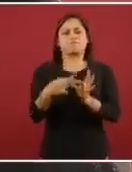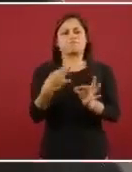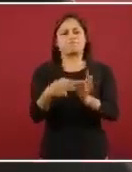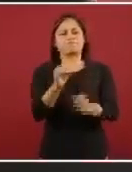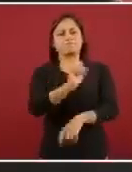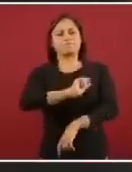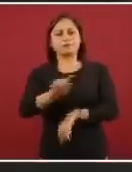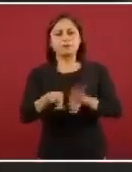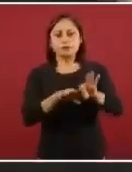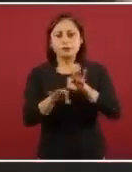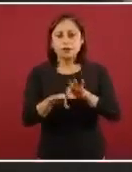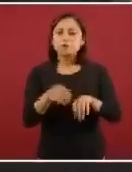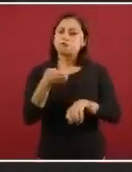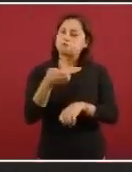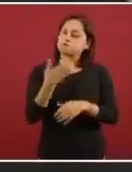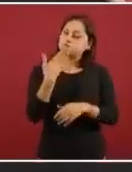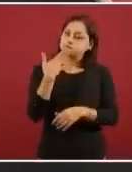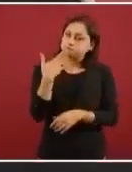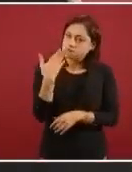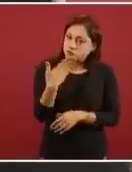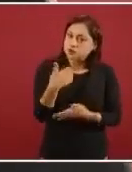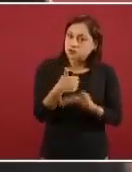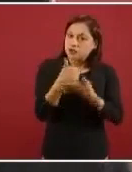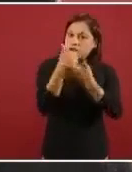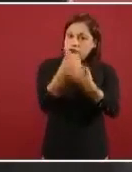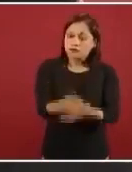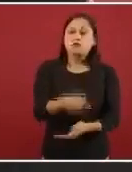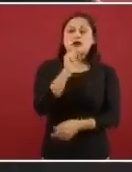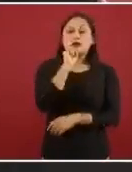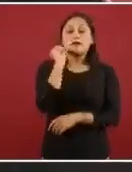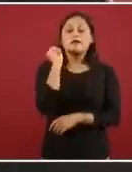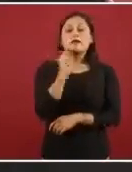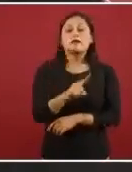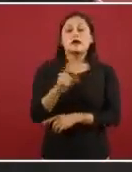Ayuda si la Guardia Nacional